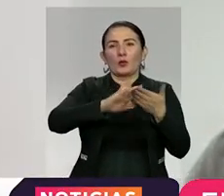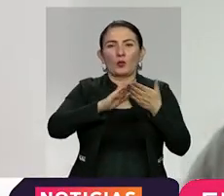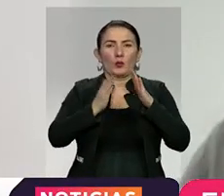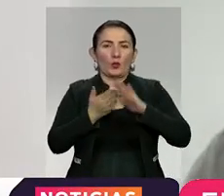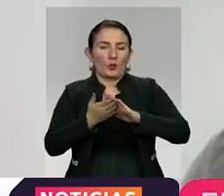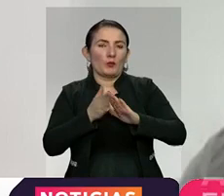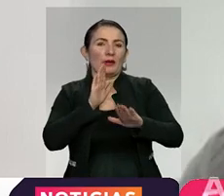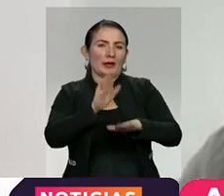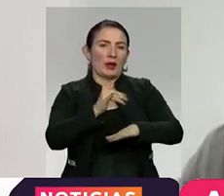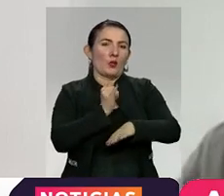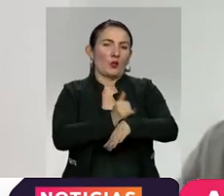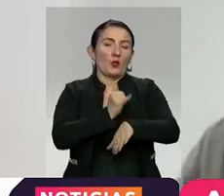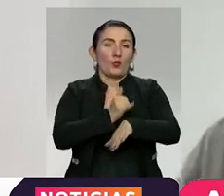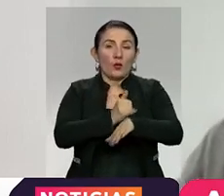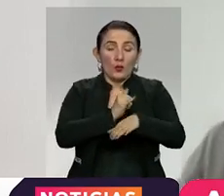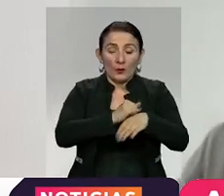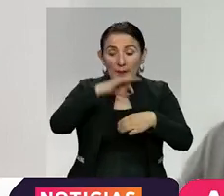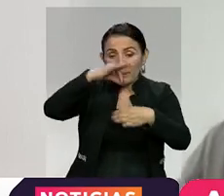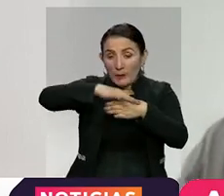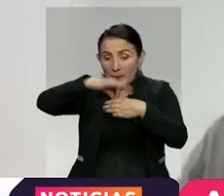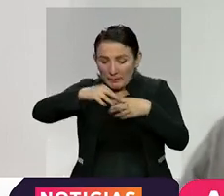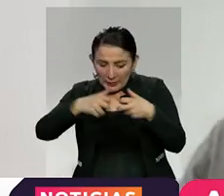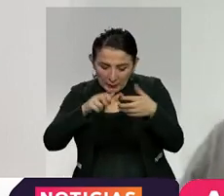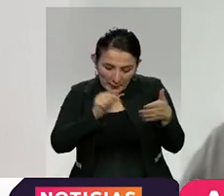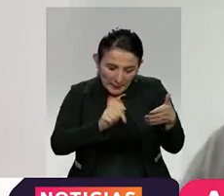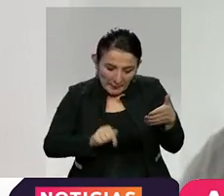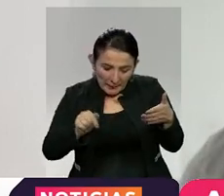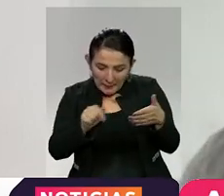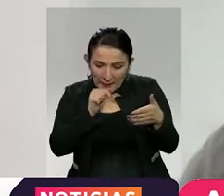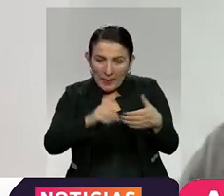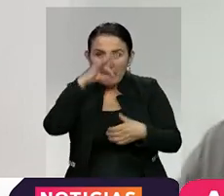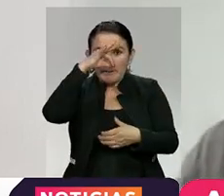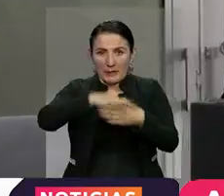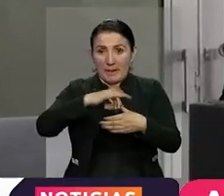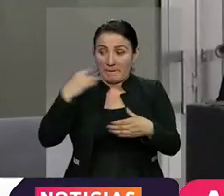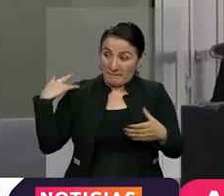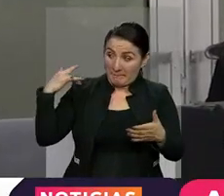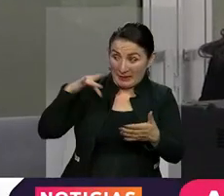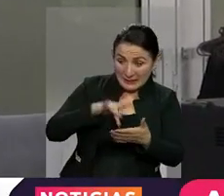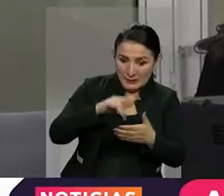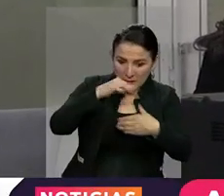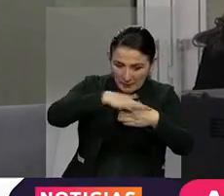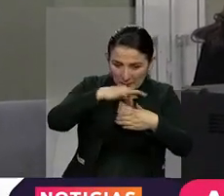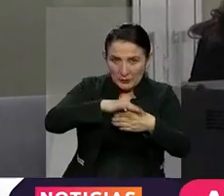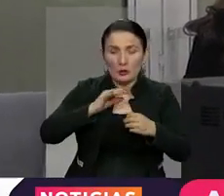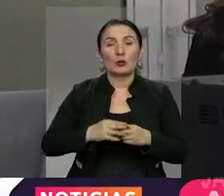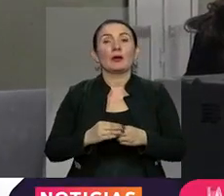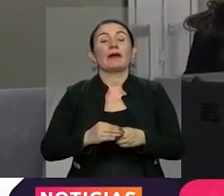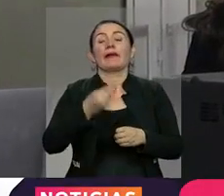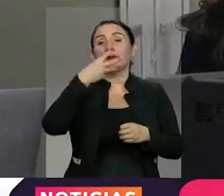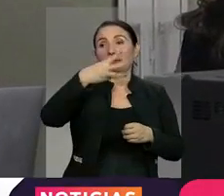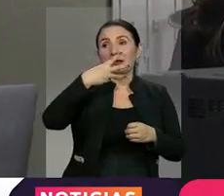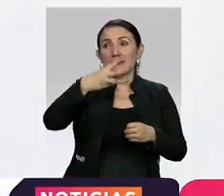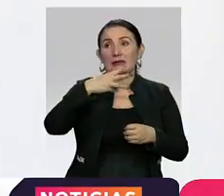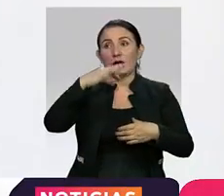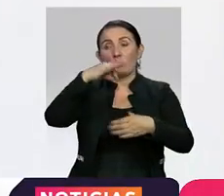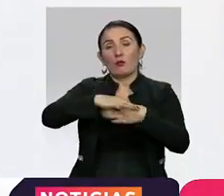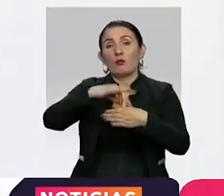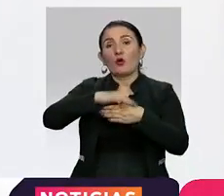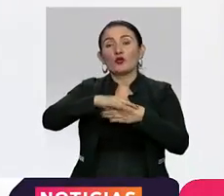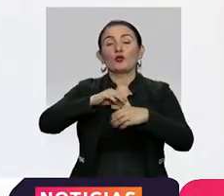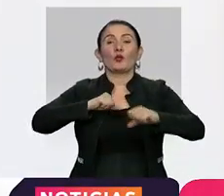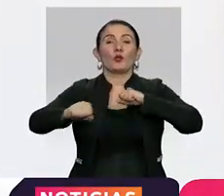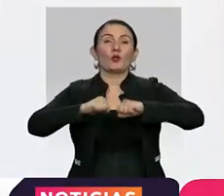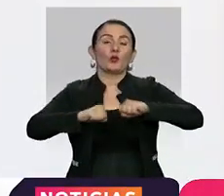comunal. Es una urna electrónica con votación presencial. Esta es la tercera elección por voto electrónico de juntas de